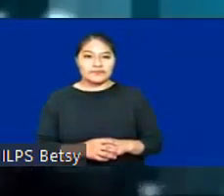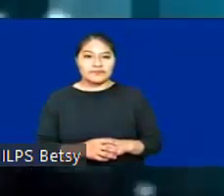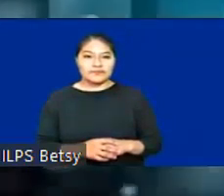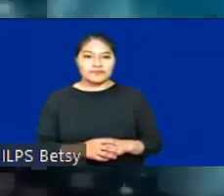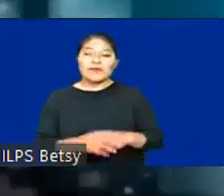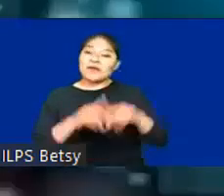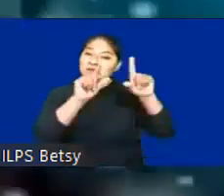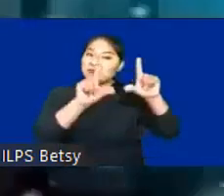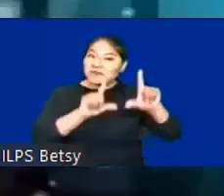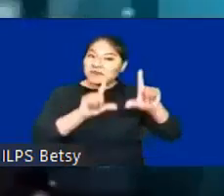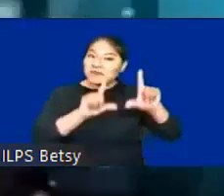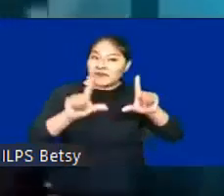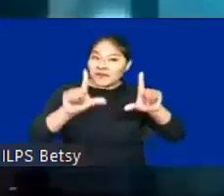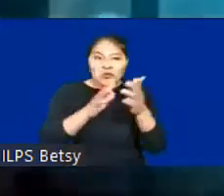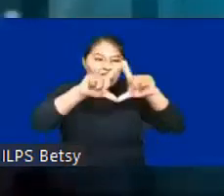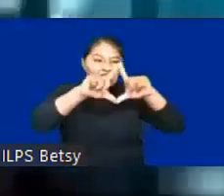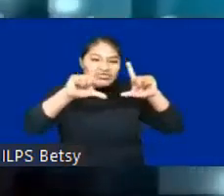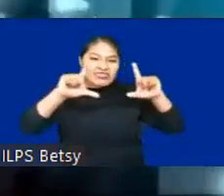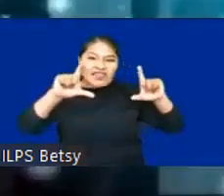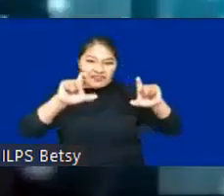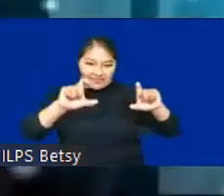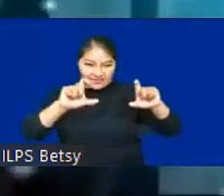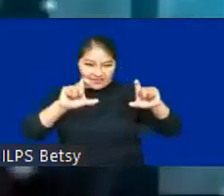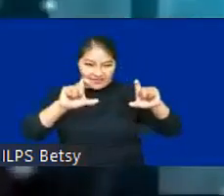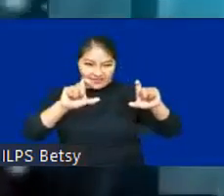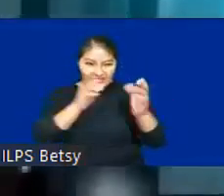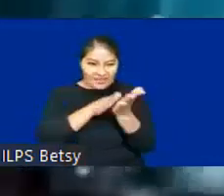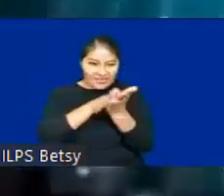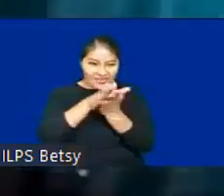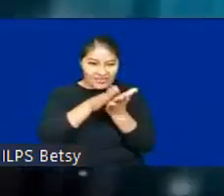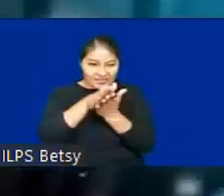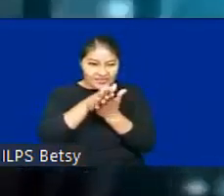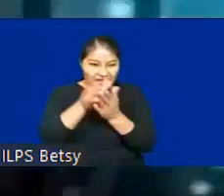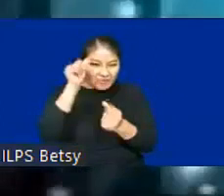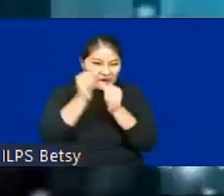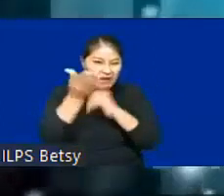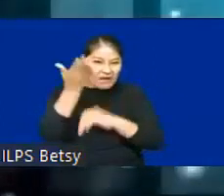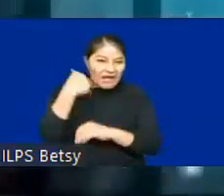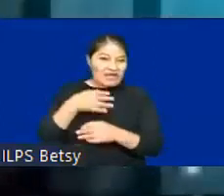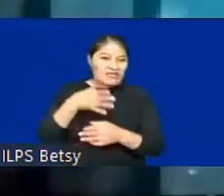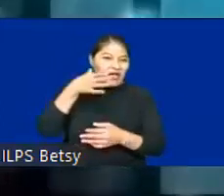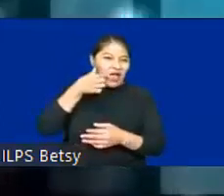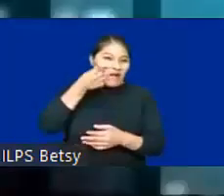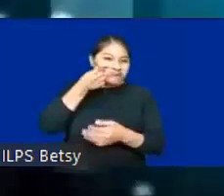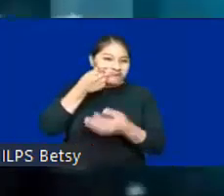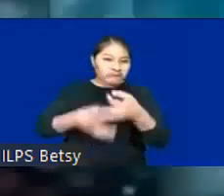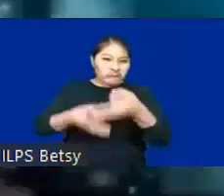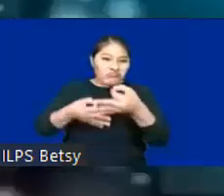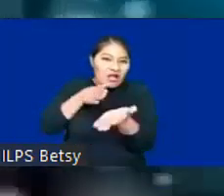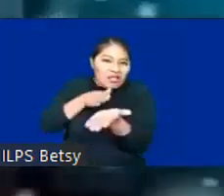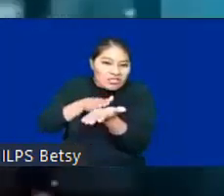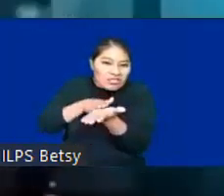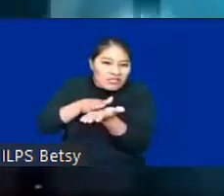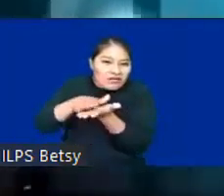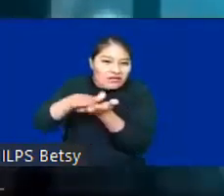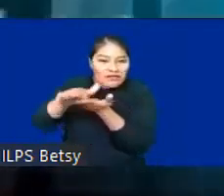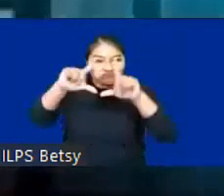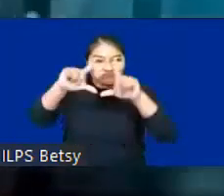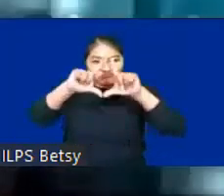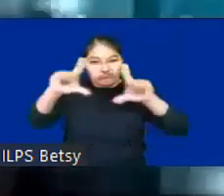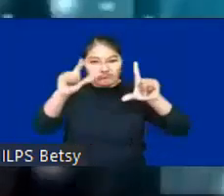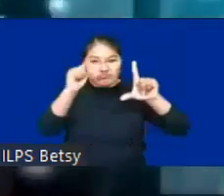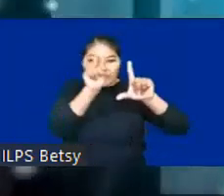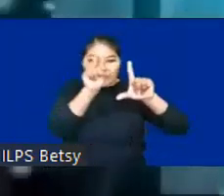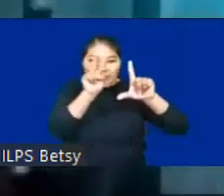antes se emitían de manera física en una tarjeta que tenía algunas características de seguridad, pero que tenía